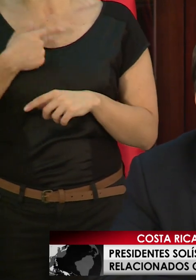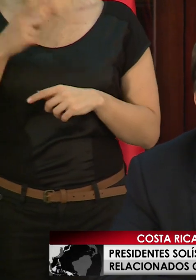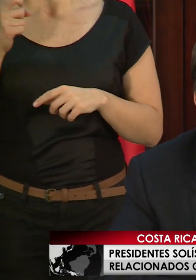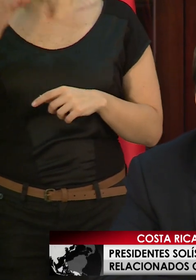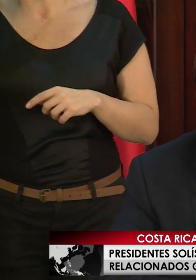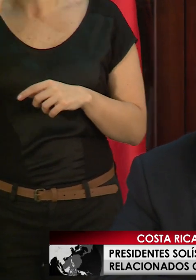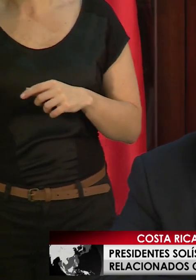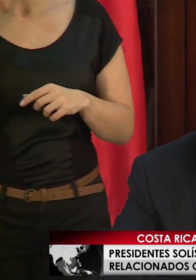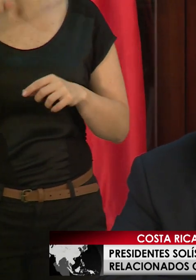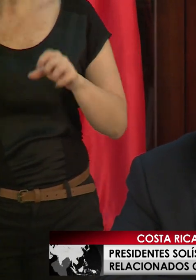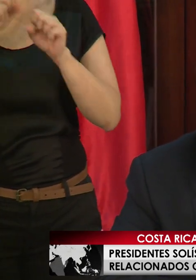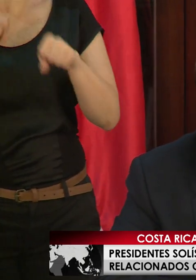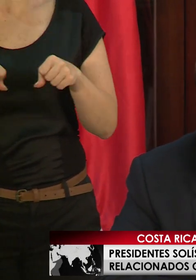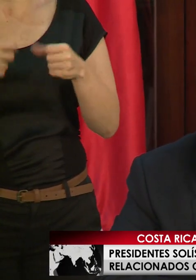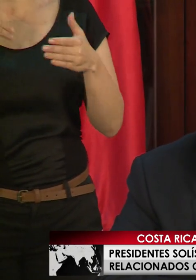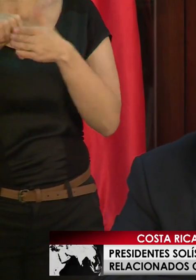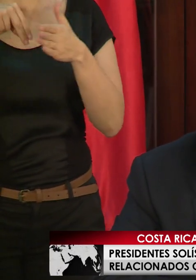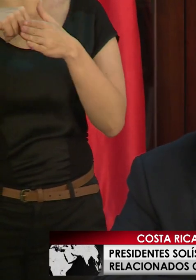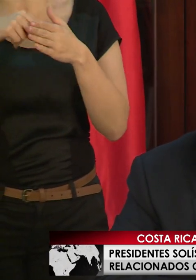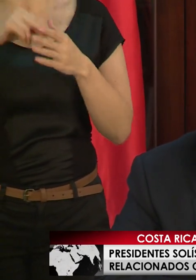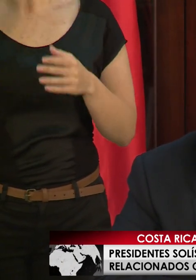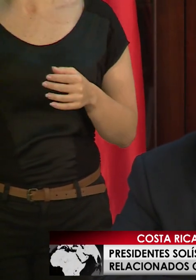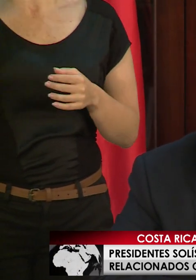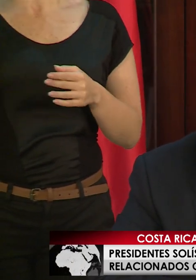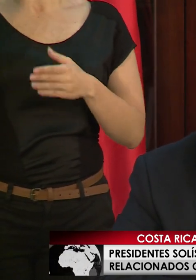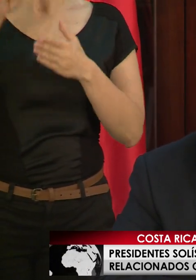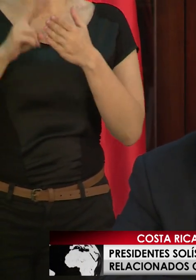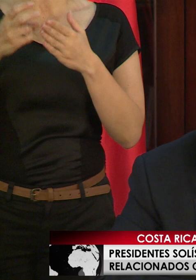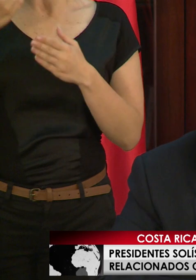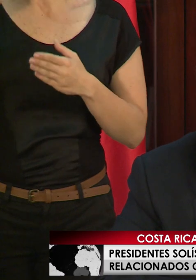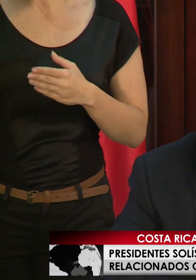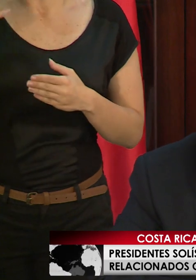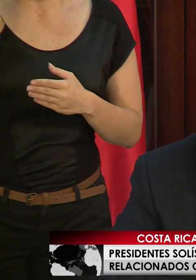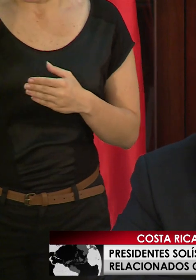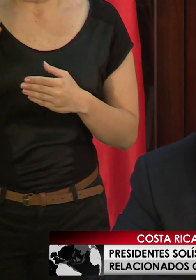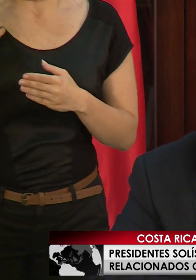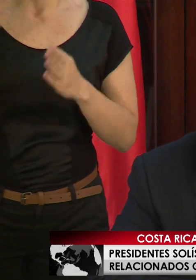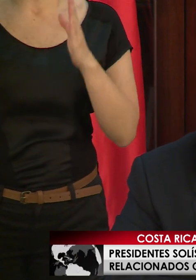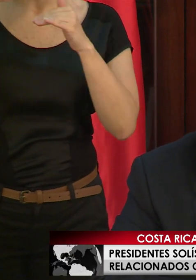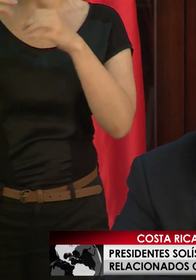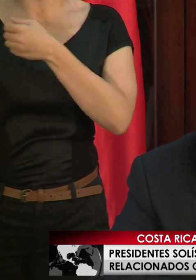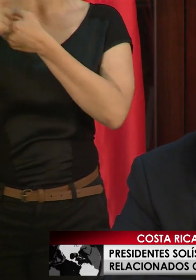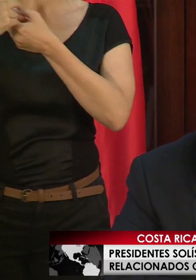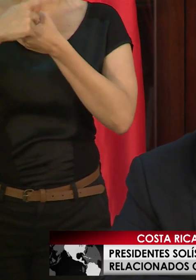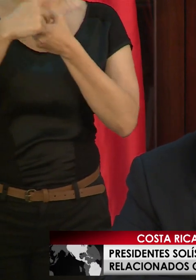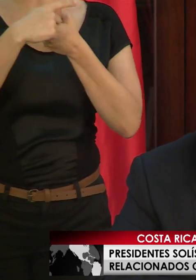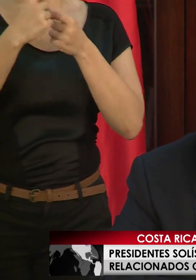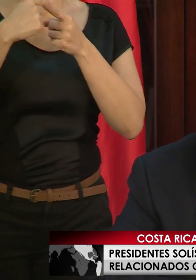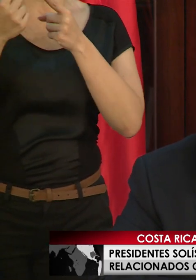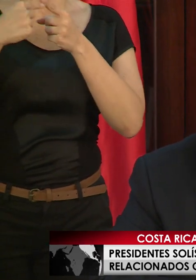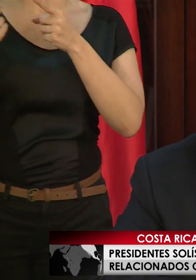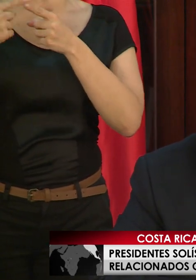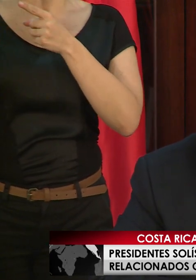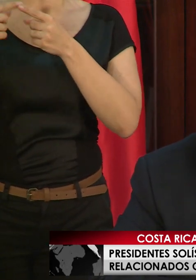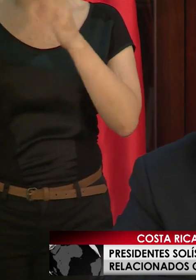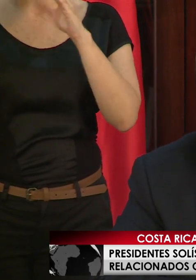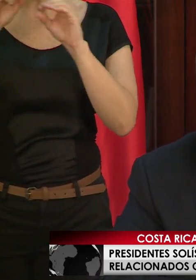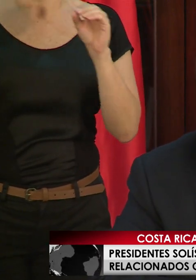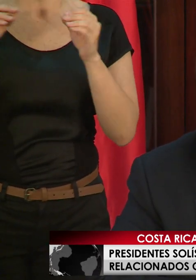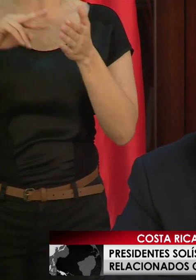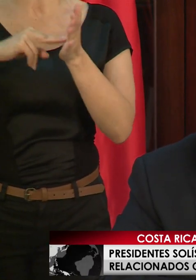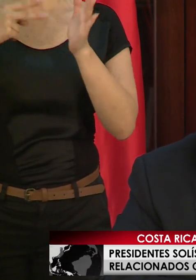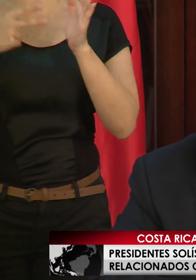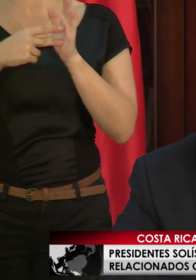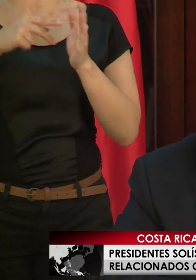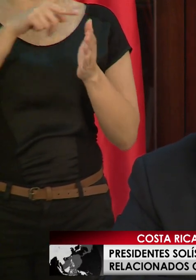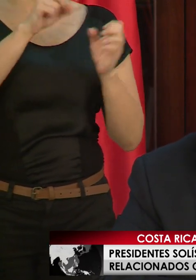estampada. Si el gobierno de Venezuela insiste en unas elecciones donde no hay participación de los sectores de oposición, todo indica que eso